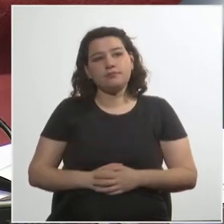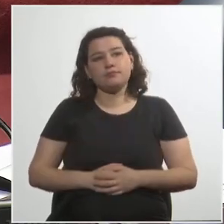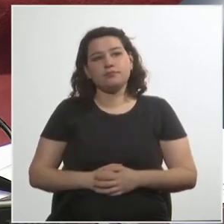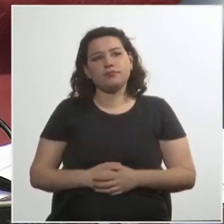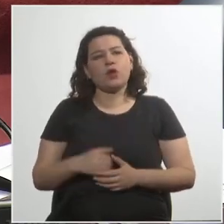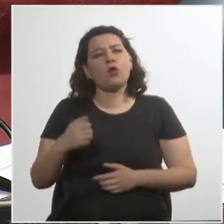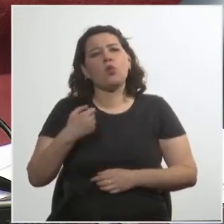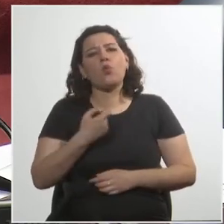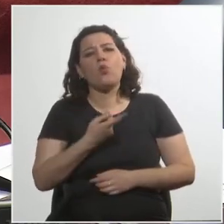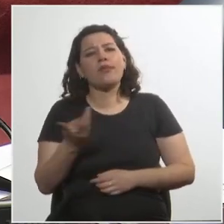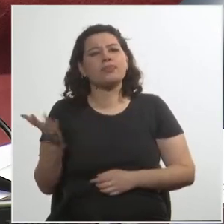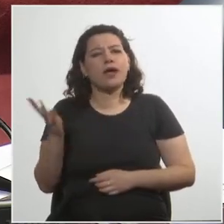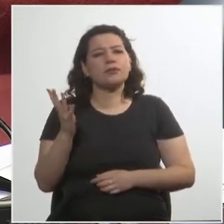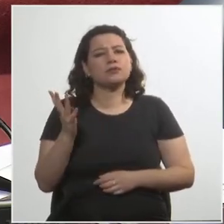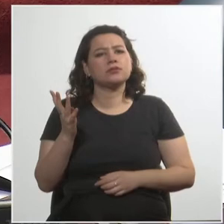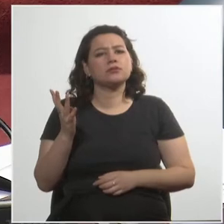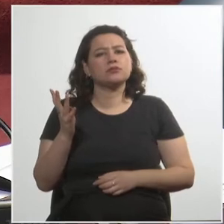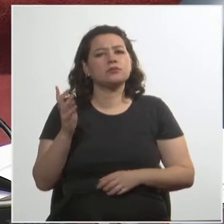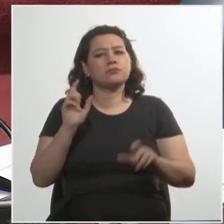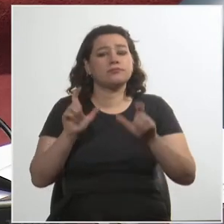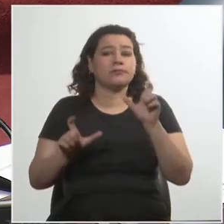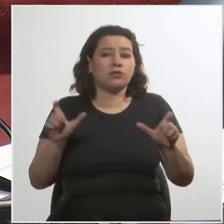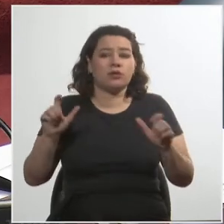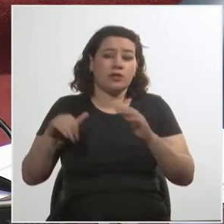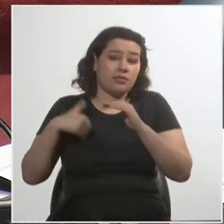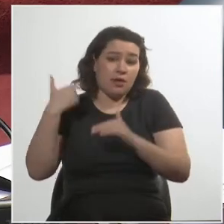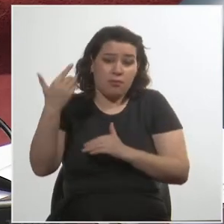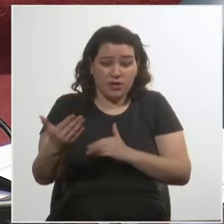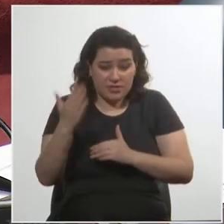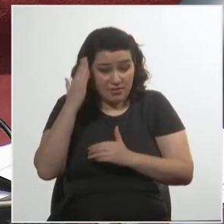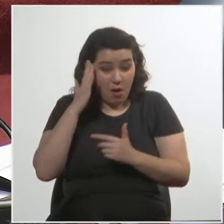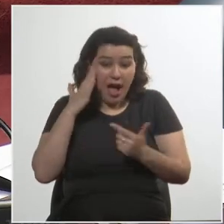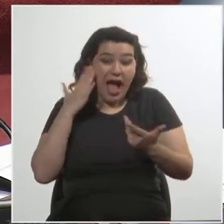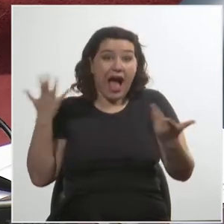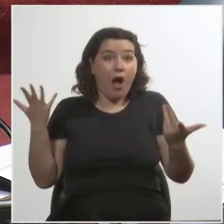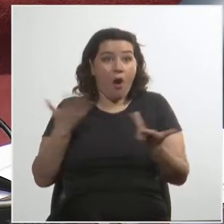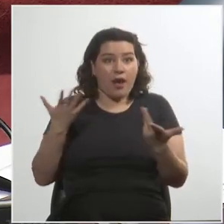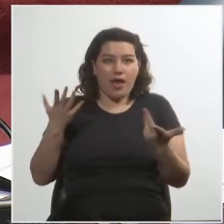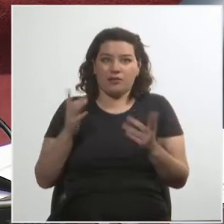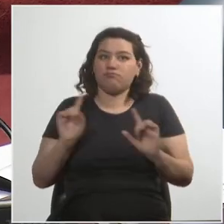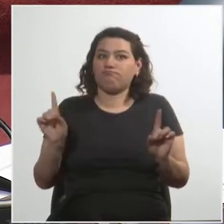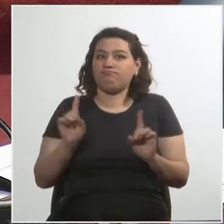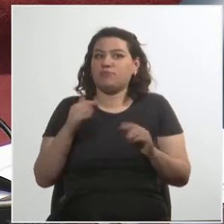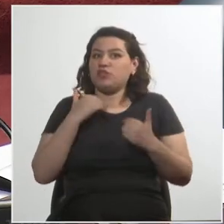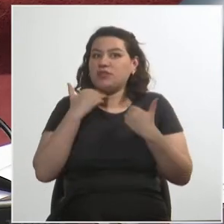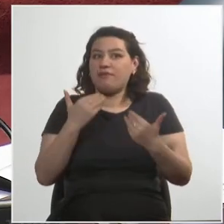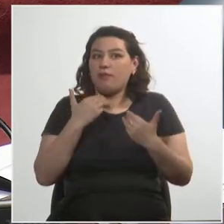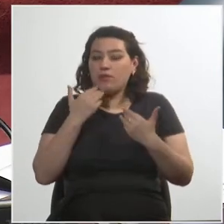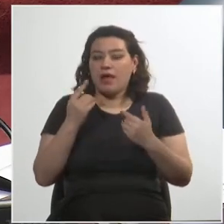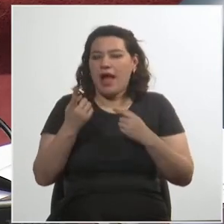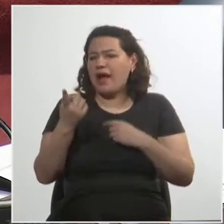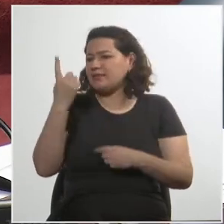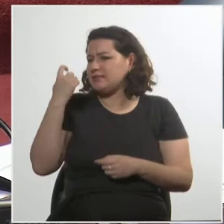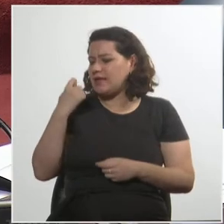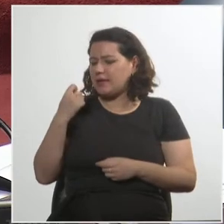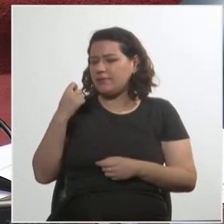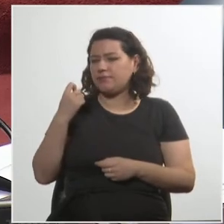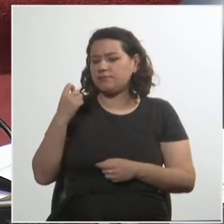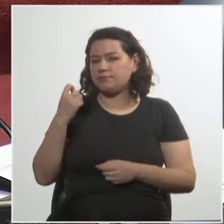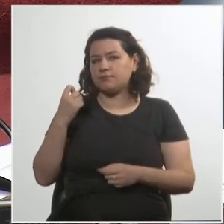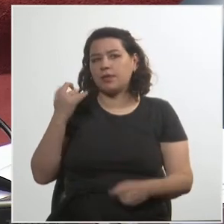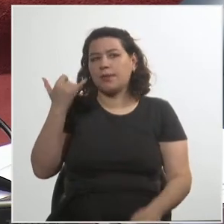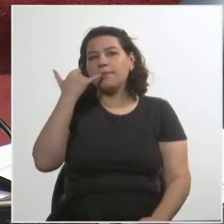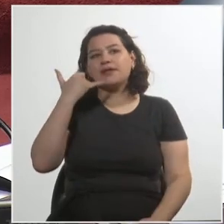Cuántos son y lo sabremos después hoy no lo sabemos Ayer me llamaba una